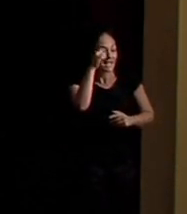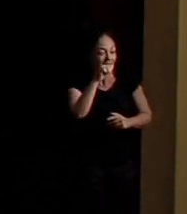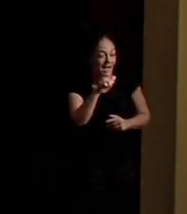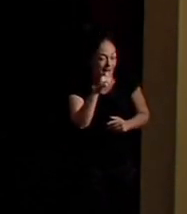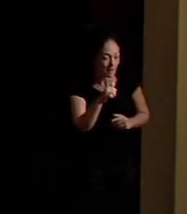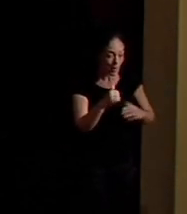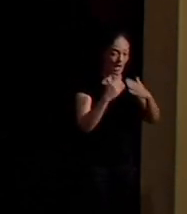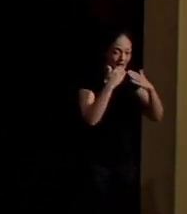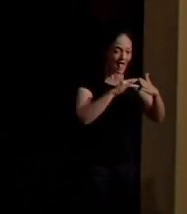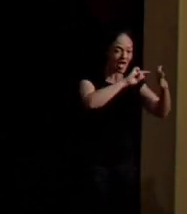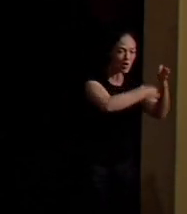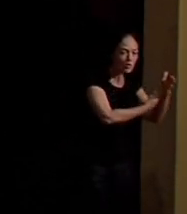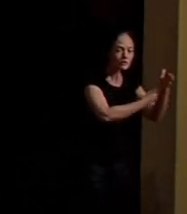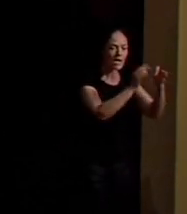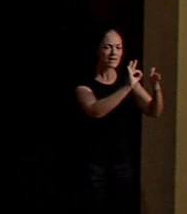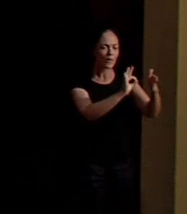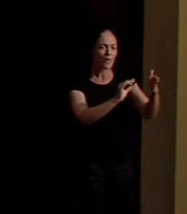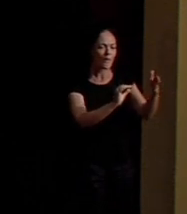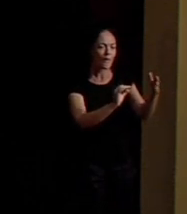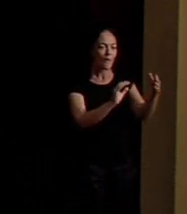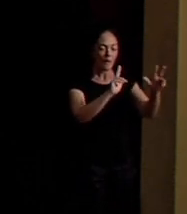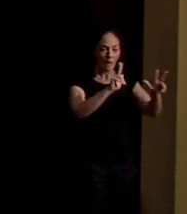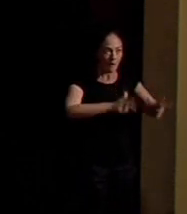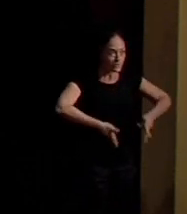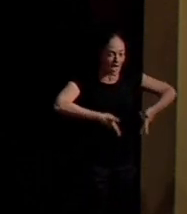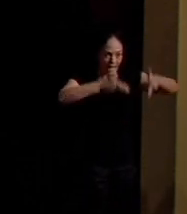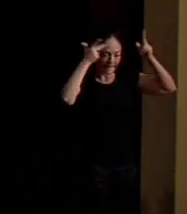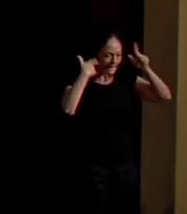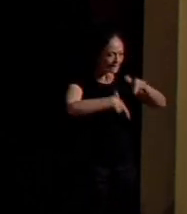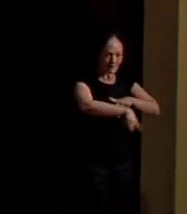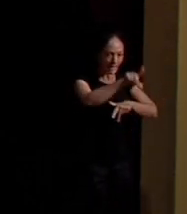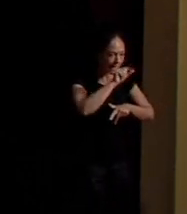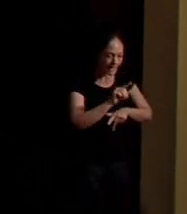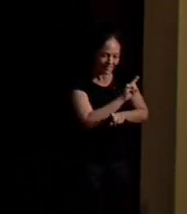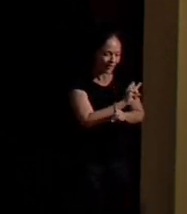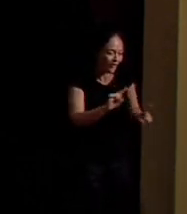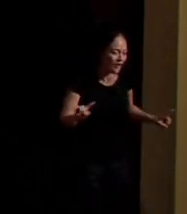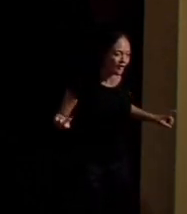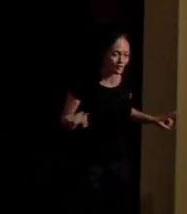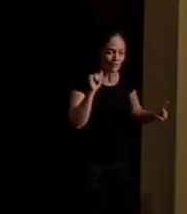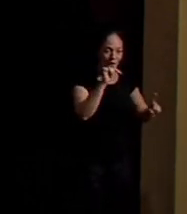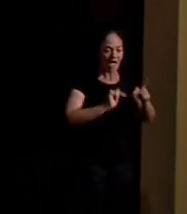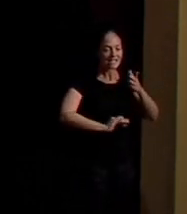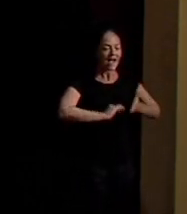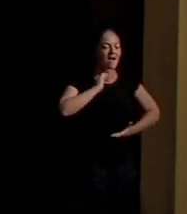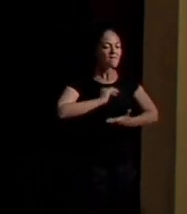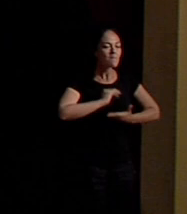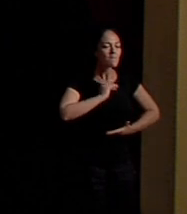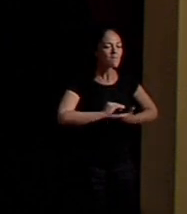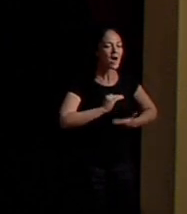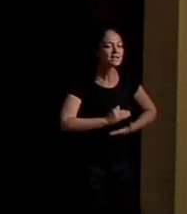del contrato, no a través de una libre supuesta elección, sino a través de la capacidad